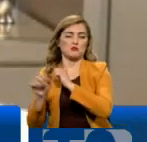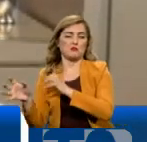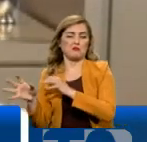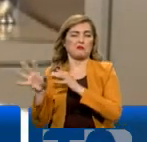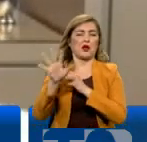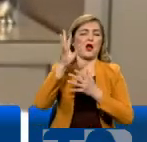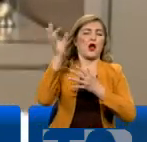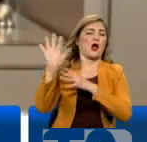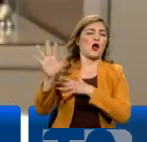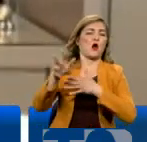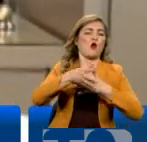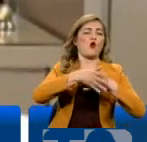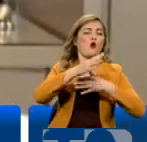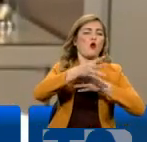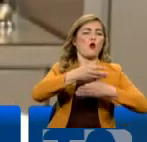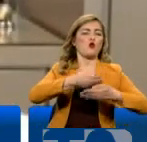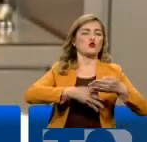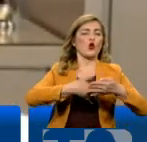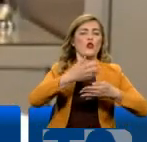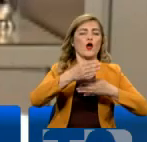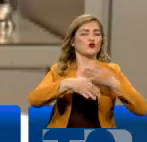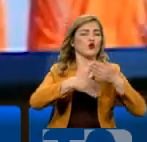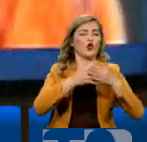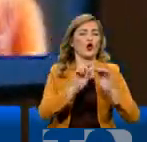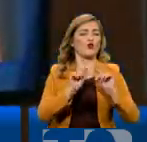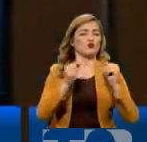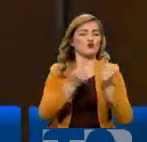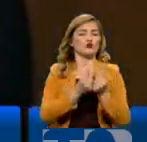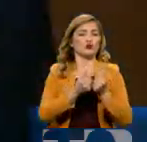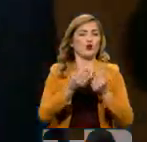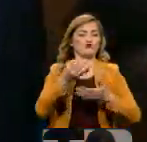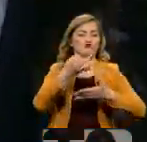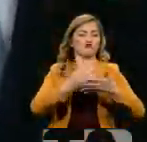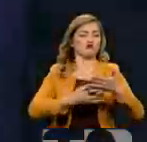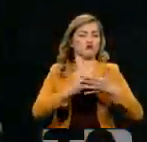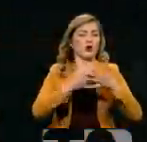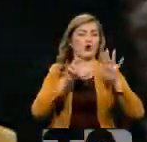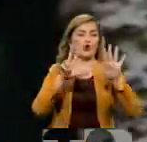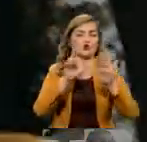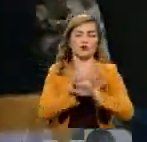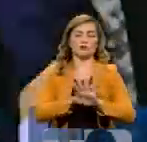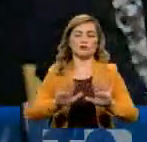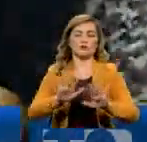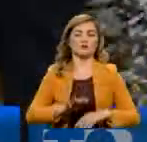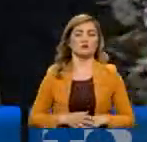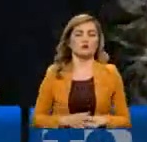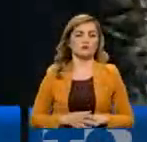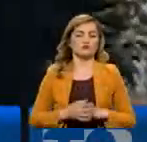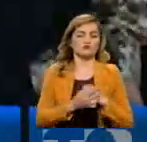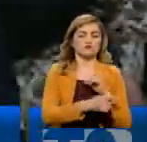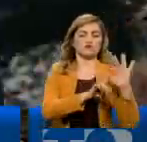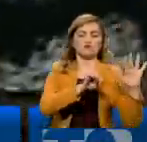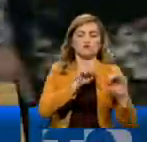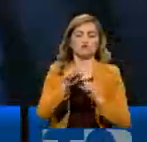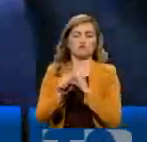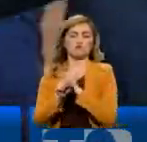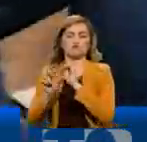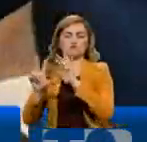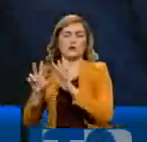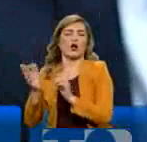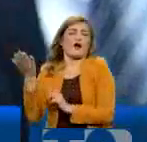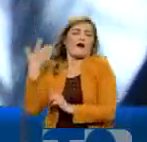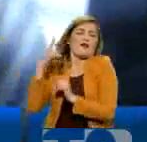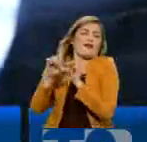sentencia de ocho años de privación de libertad y es que jorge glass recibió sentencia en ambos casos con el código penal anterior